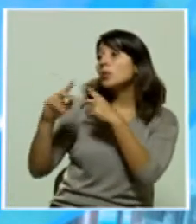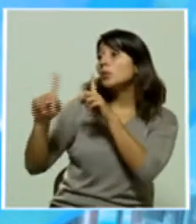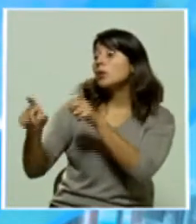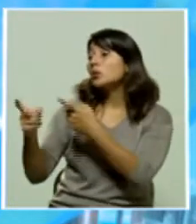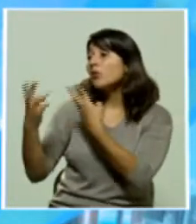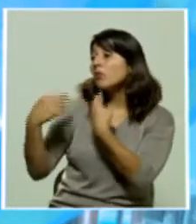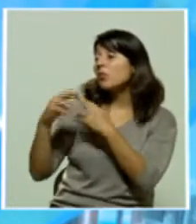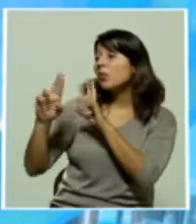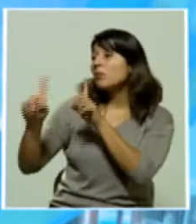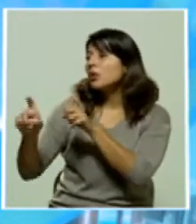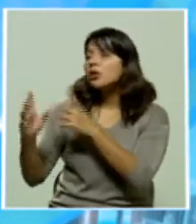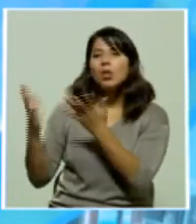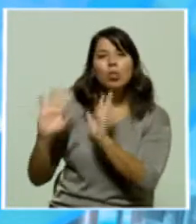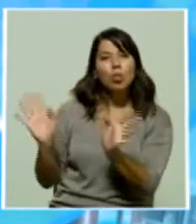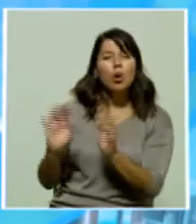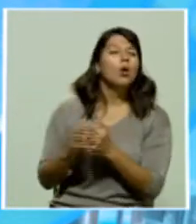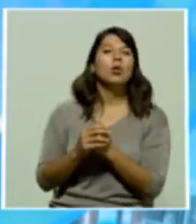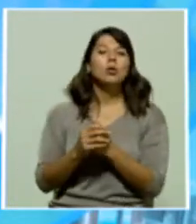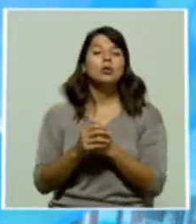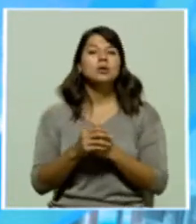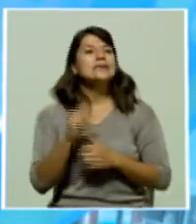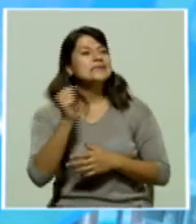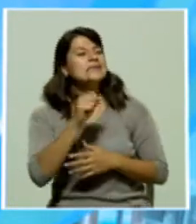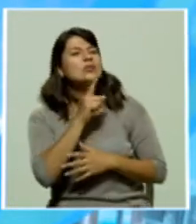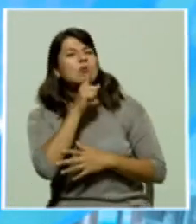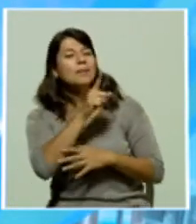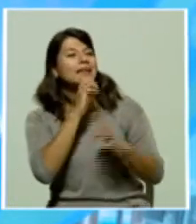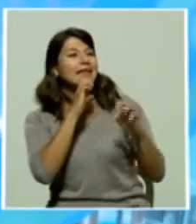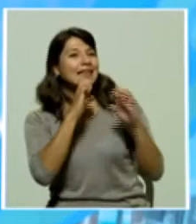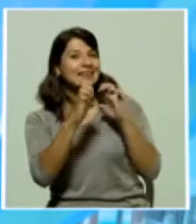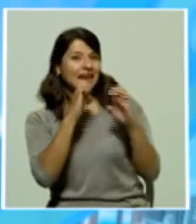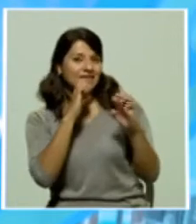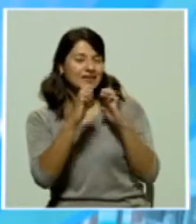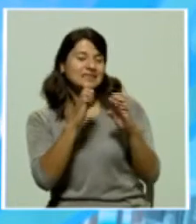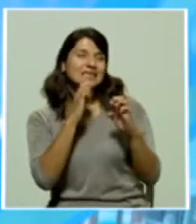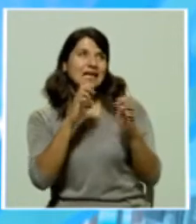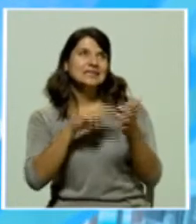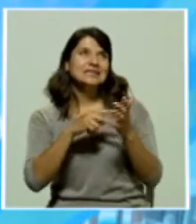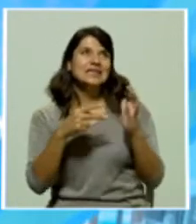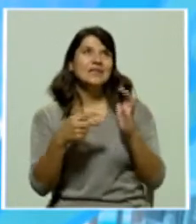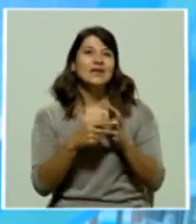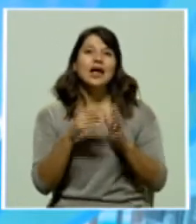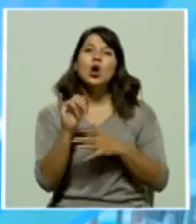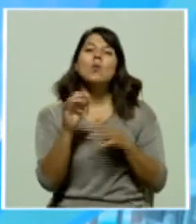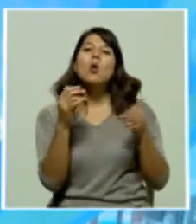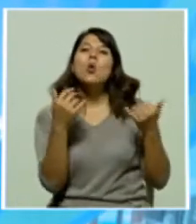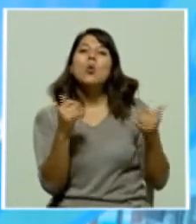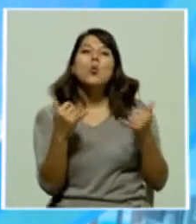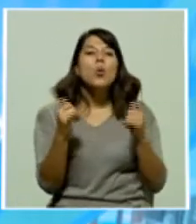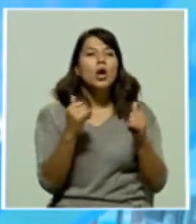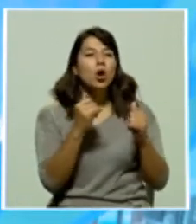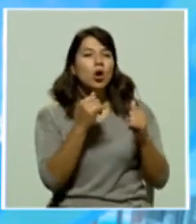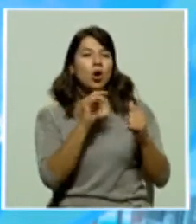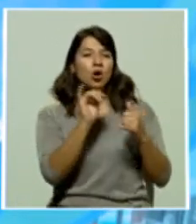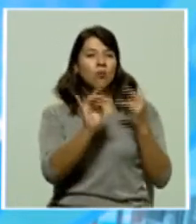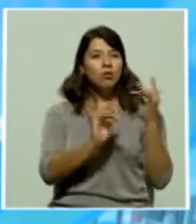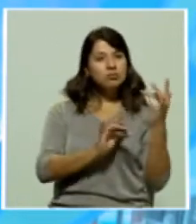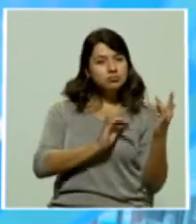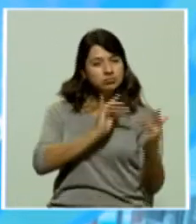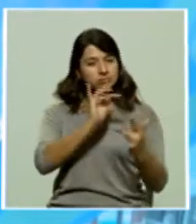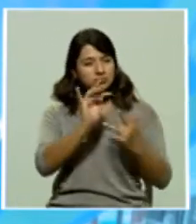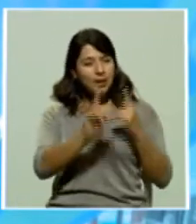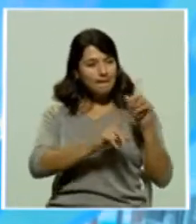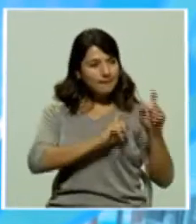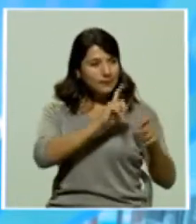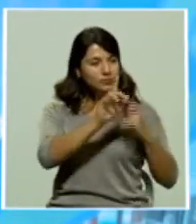persona. Totalmente, la entrevista es en realidad, dicen los maestros de la entrevista, que es un juego de seducción, ¿verdad? Entre